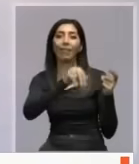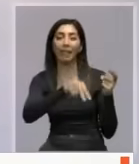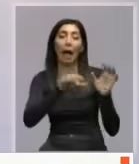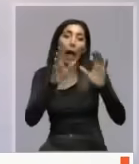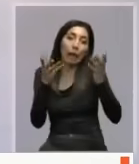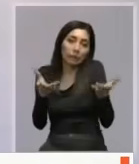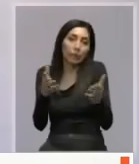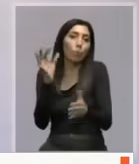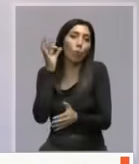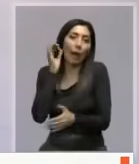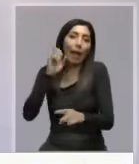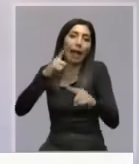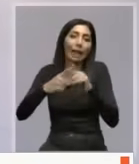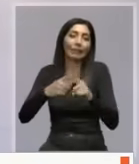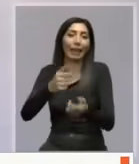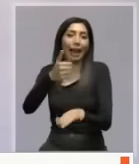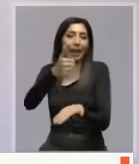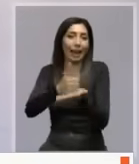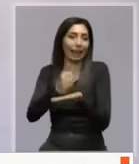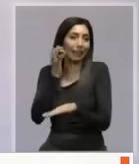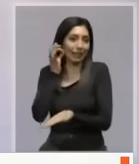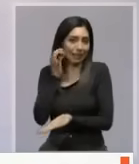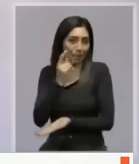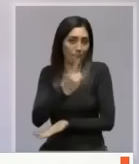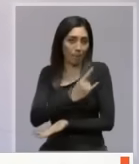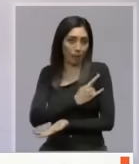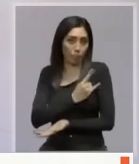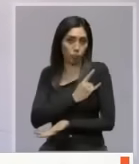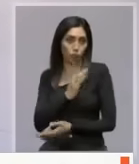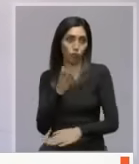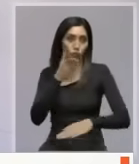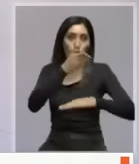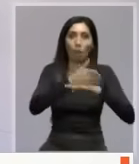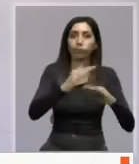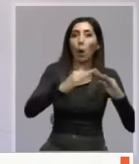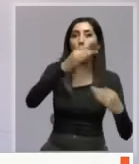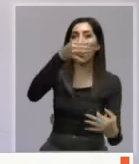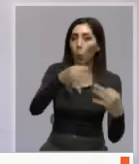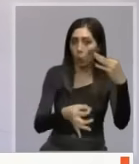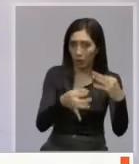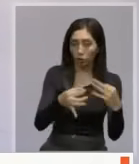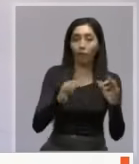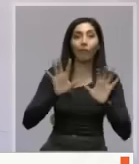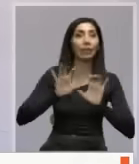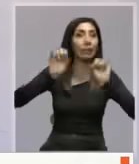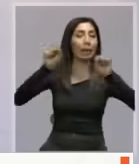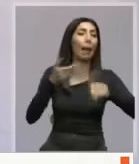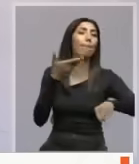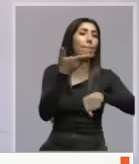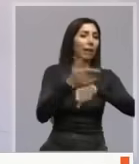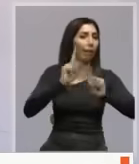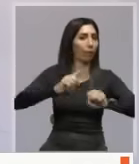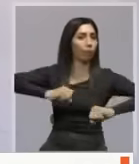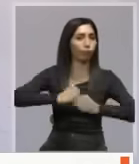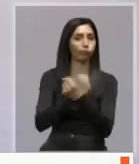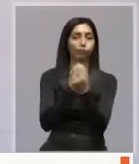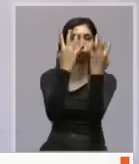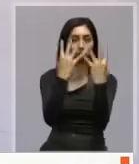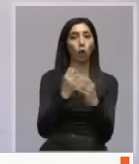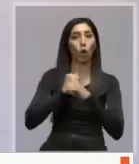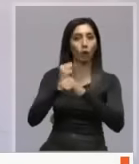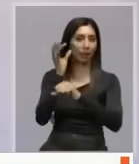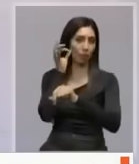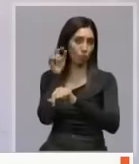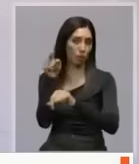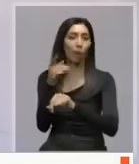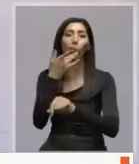Katy Barriga al Centro de Justicia para sentarse en el banquillo de los acusados. La Fiscalía pedirá prisión preventiva en su contra tras